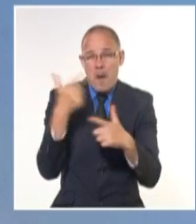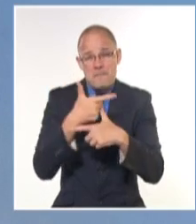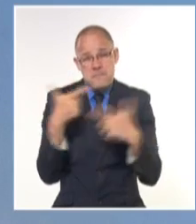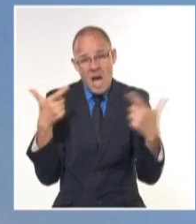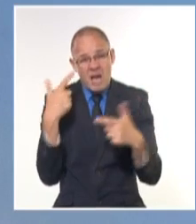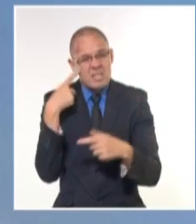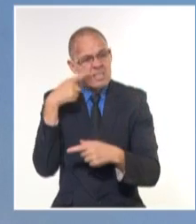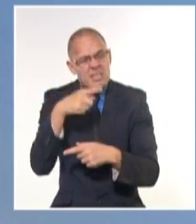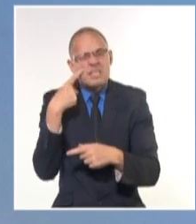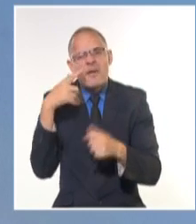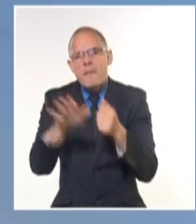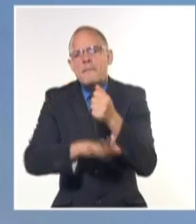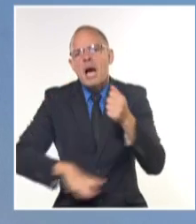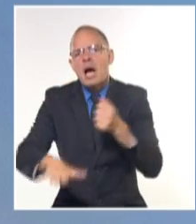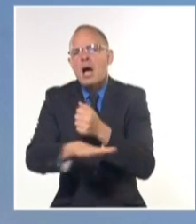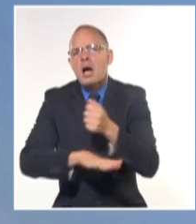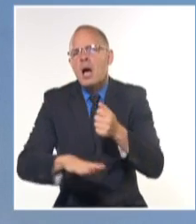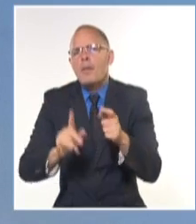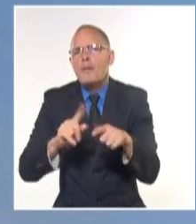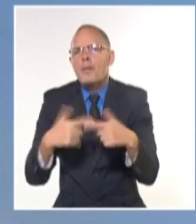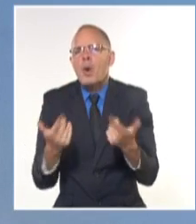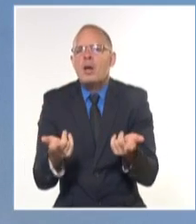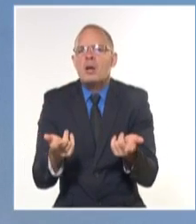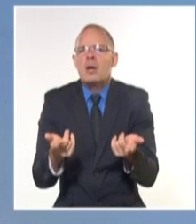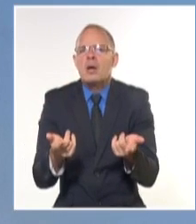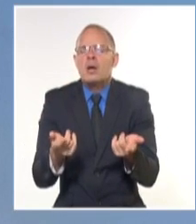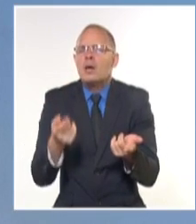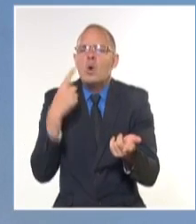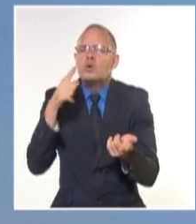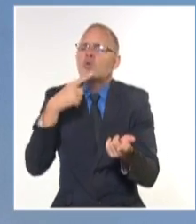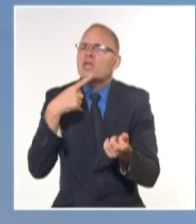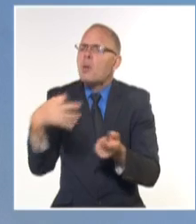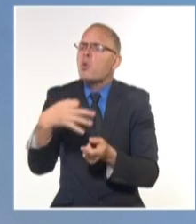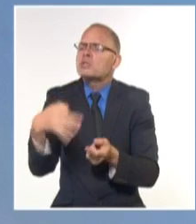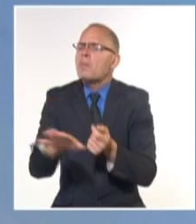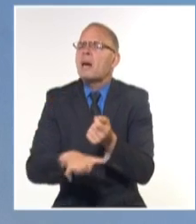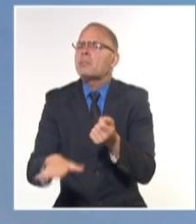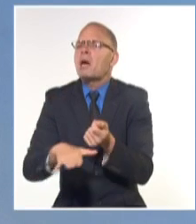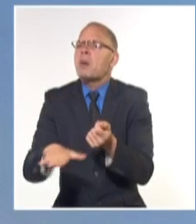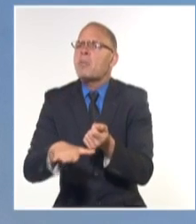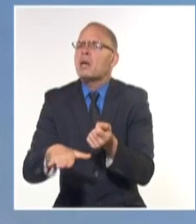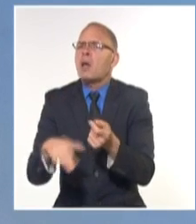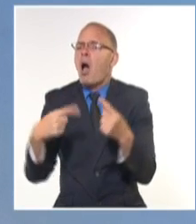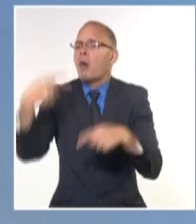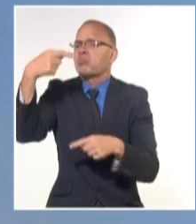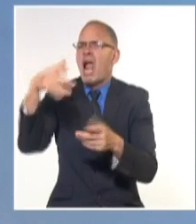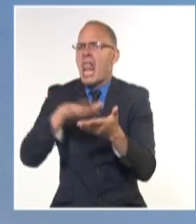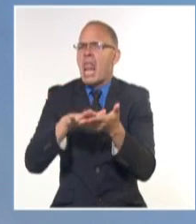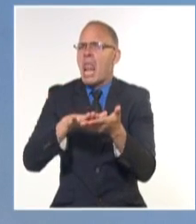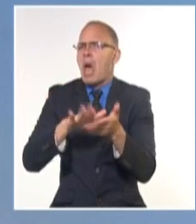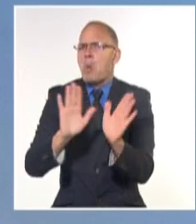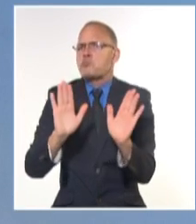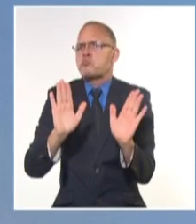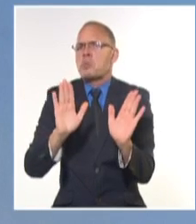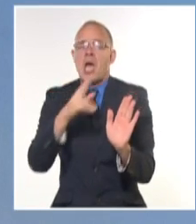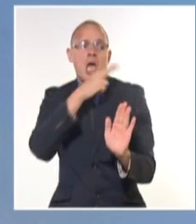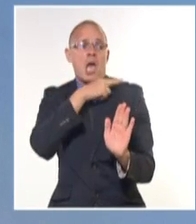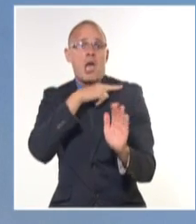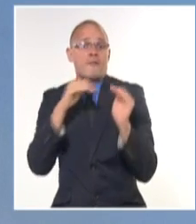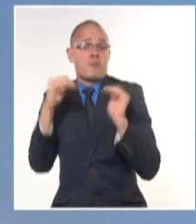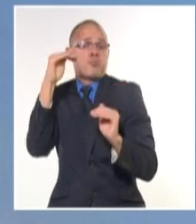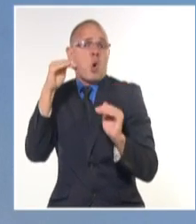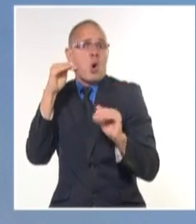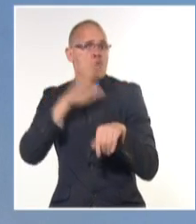en la base. Y es que a nivel nacional no pasa nada. Todo es en la base. No. Los jefes de mayor rango nunca tienen